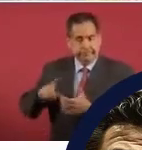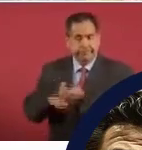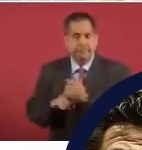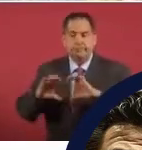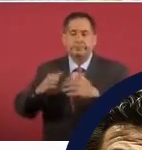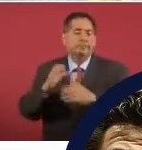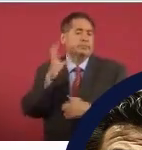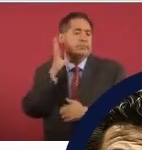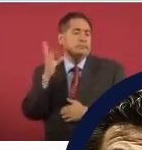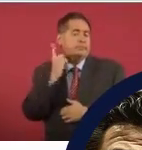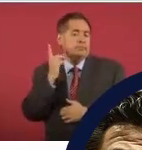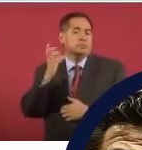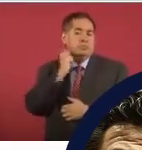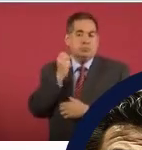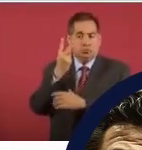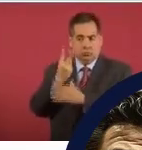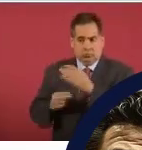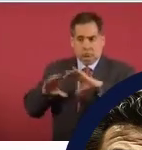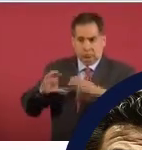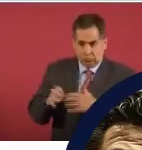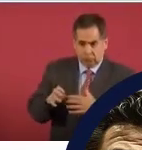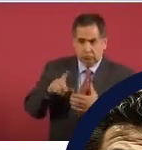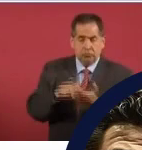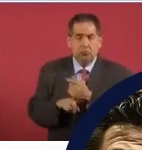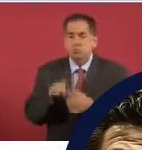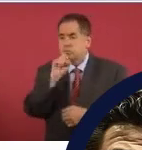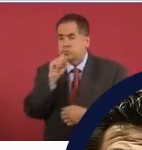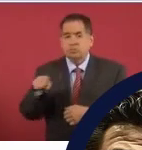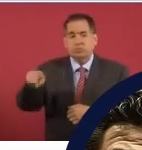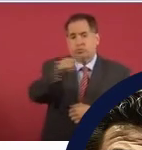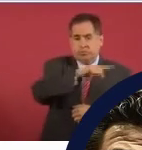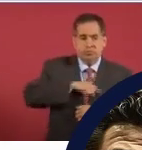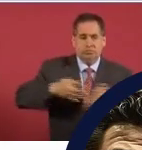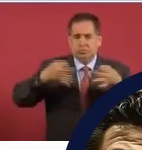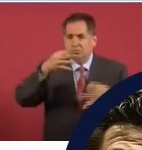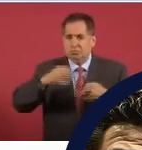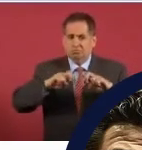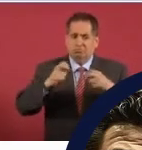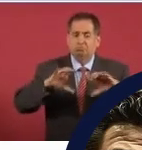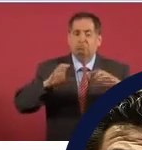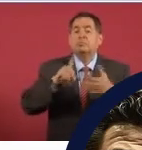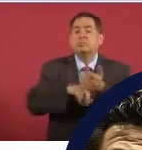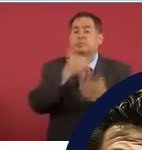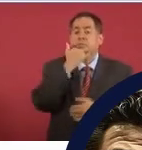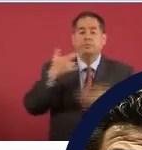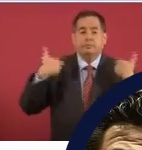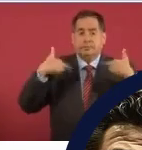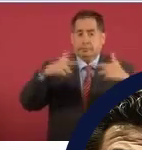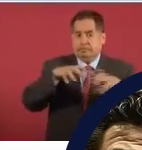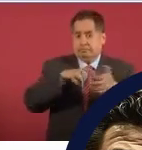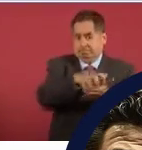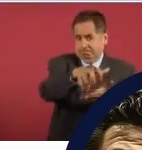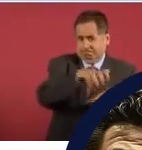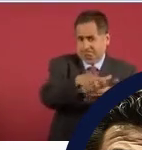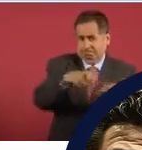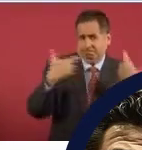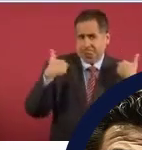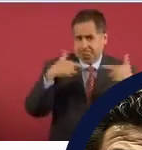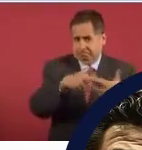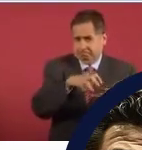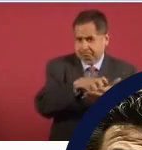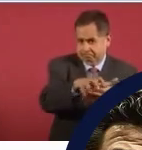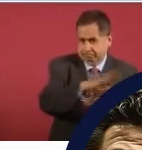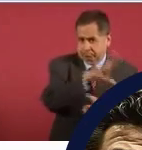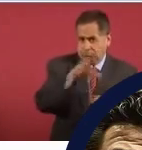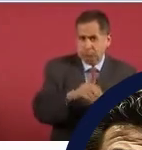sobre la cuestión el acuerdo comercial méxico eeuu dijo que pronto muy pronto habrá tele